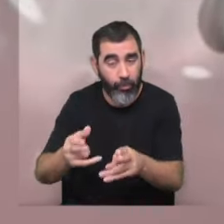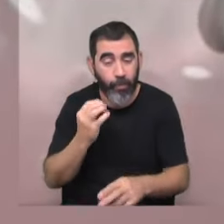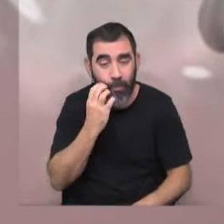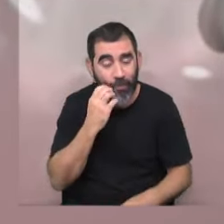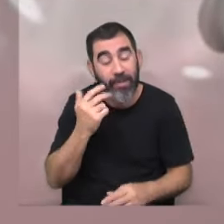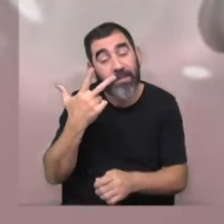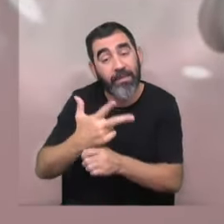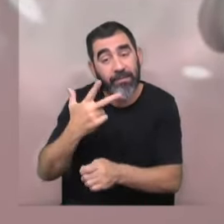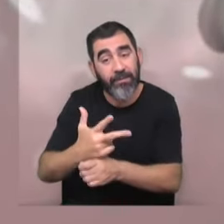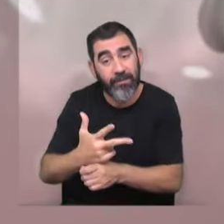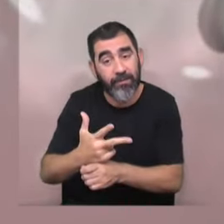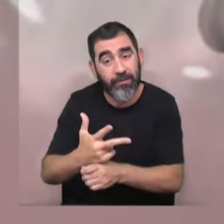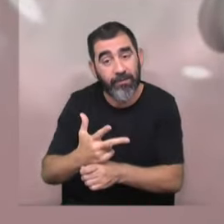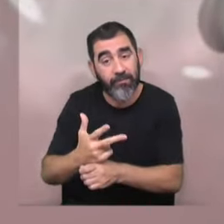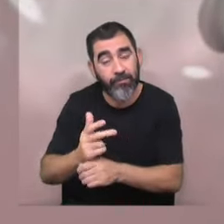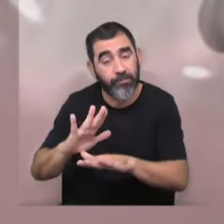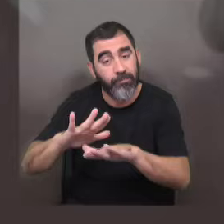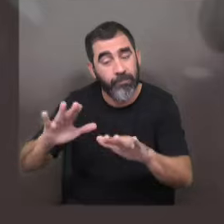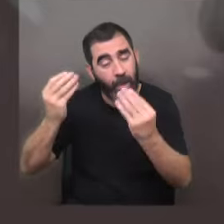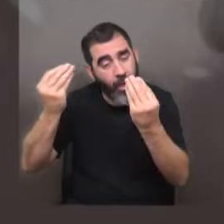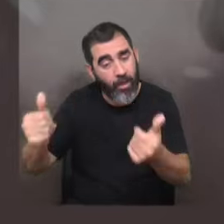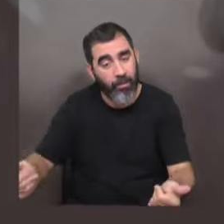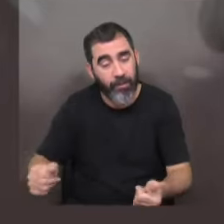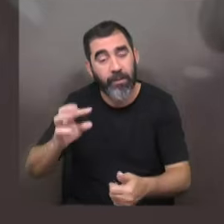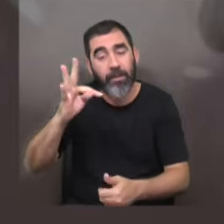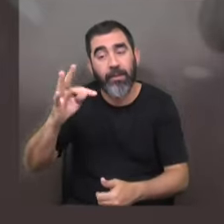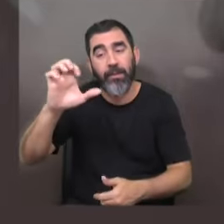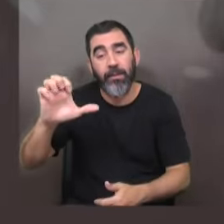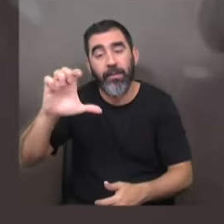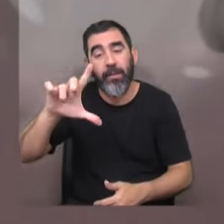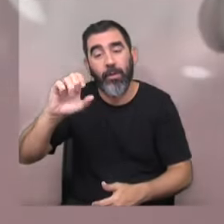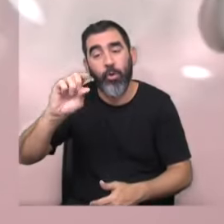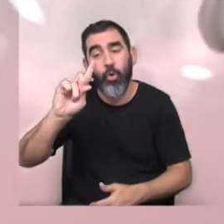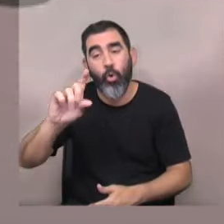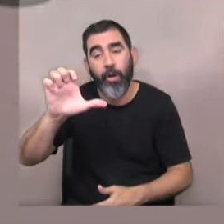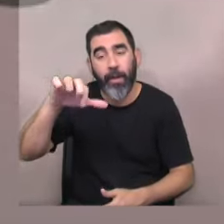y una fase de reposo o de caída, que se llama telógeno.